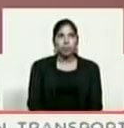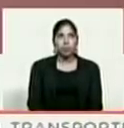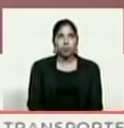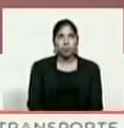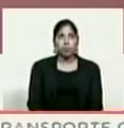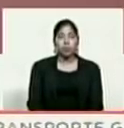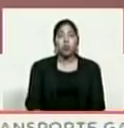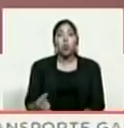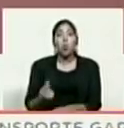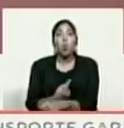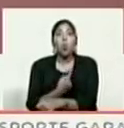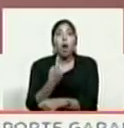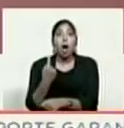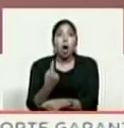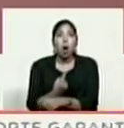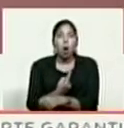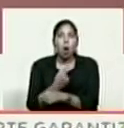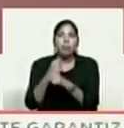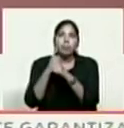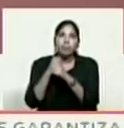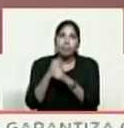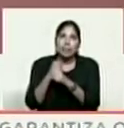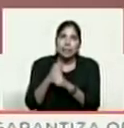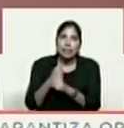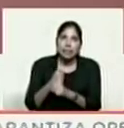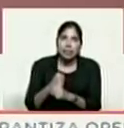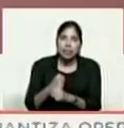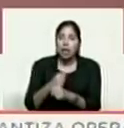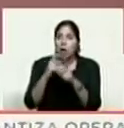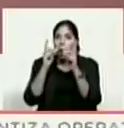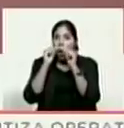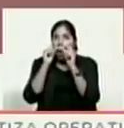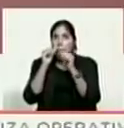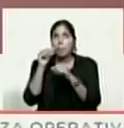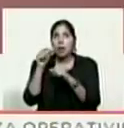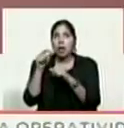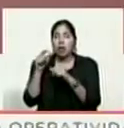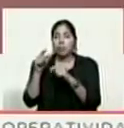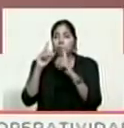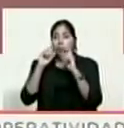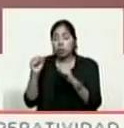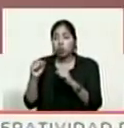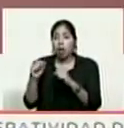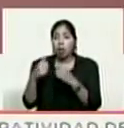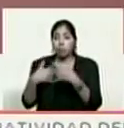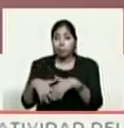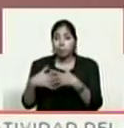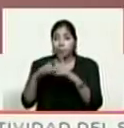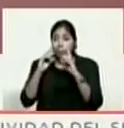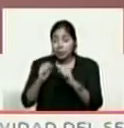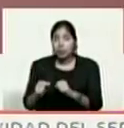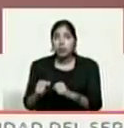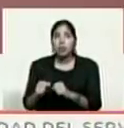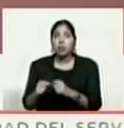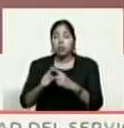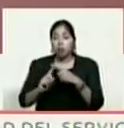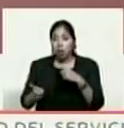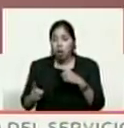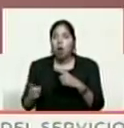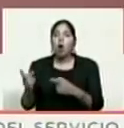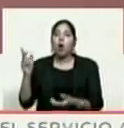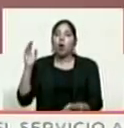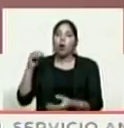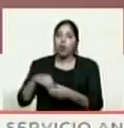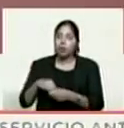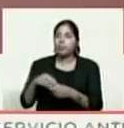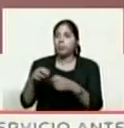Una hora después, ya los técnicos de Corpoelec habían logrado entrar y habían logrado proporcionar el suministro